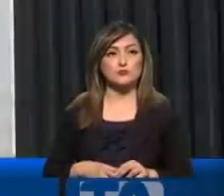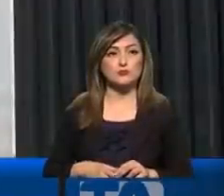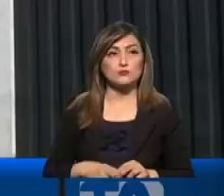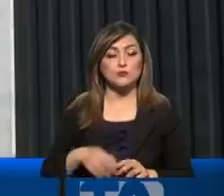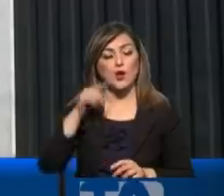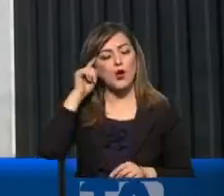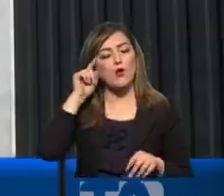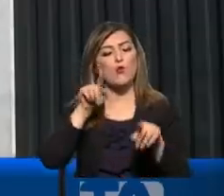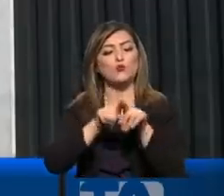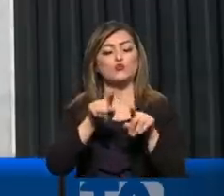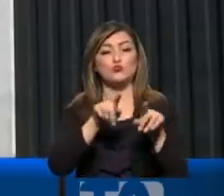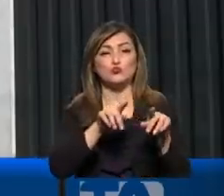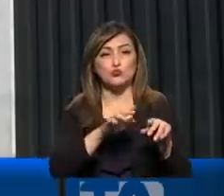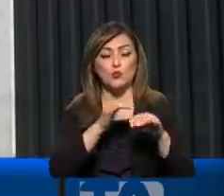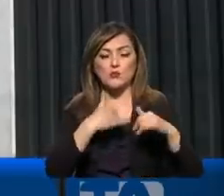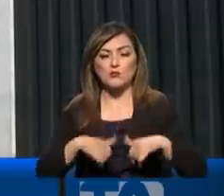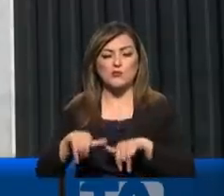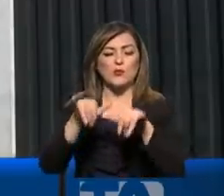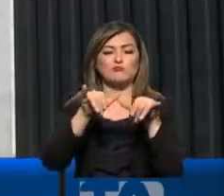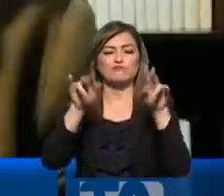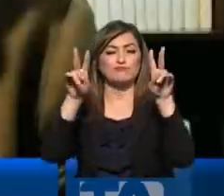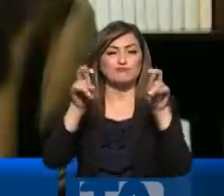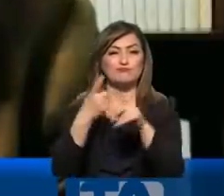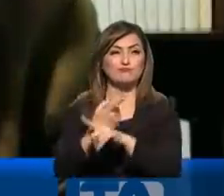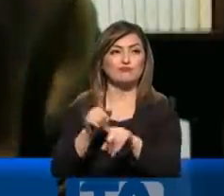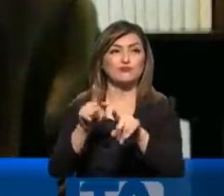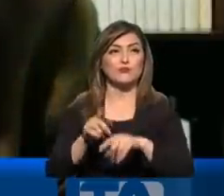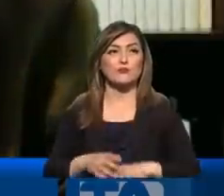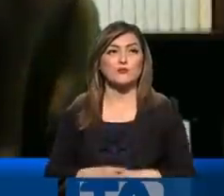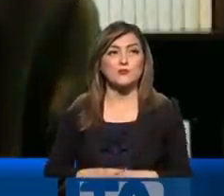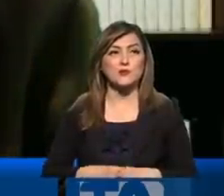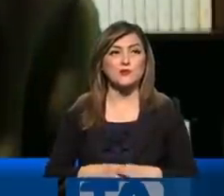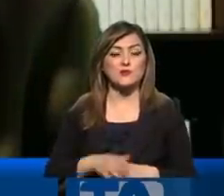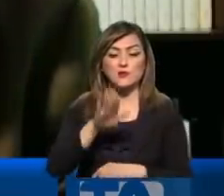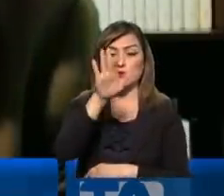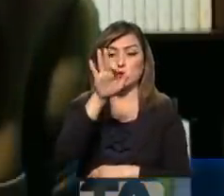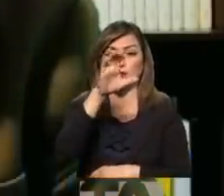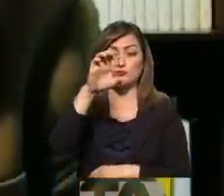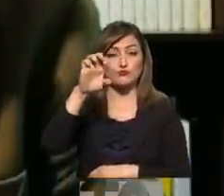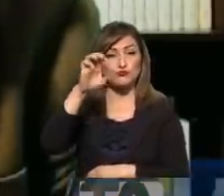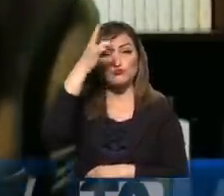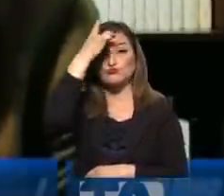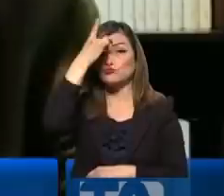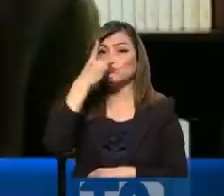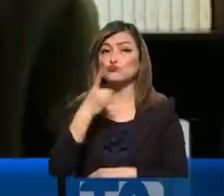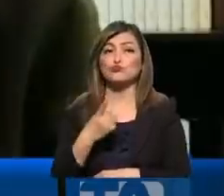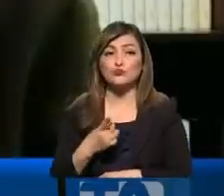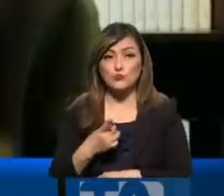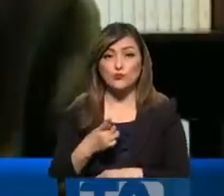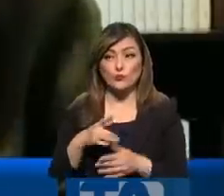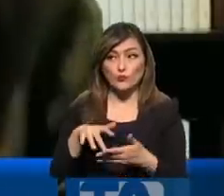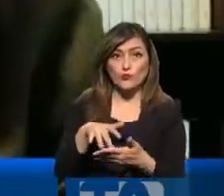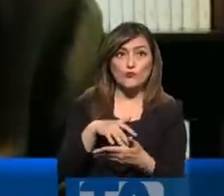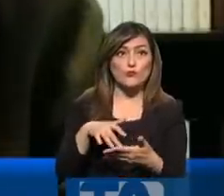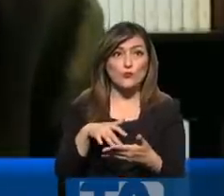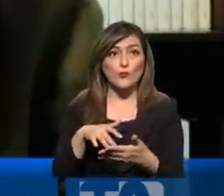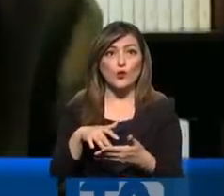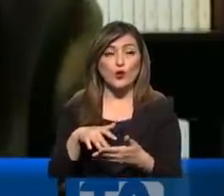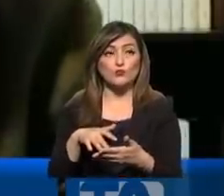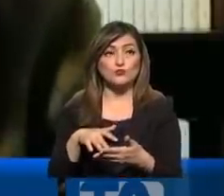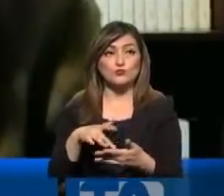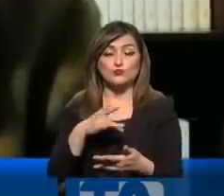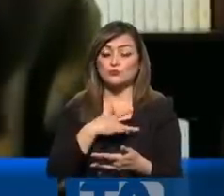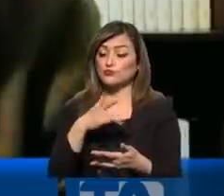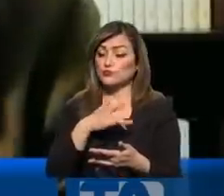misma conclusión pero con otros argumentos. La decisión del Tribunal Contencioso Electoral, sin ninguna duda, le devuelve la confianza